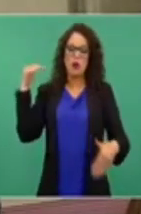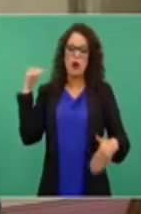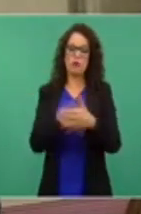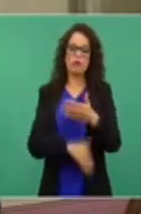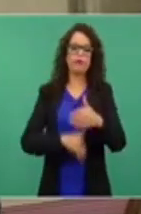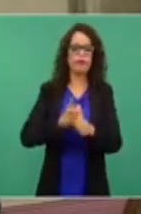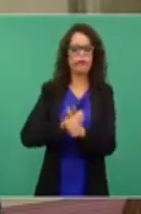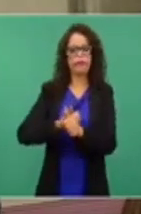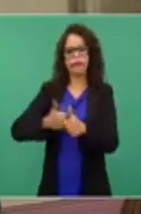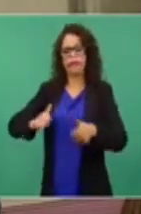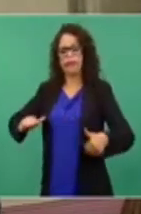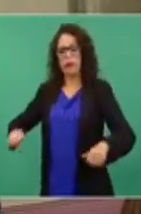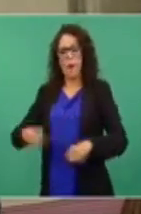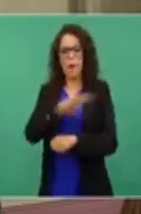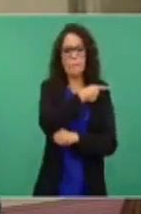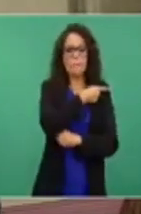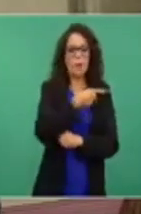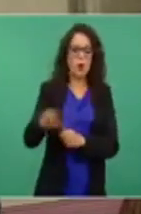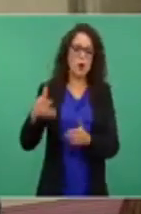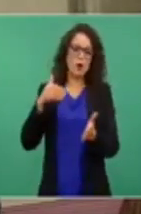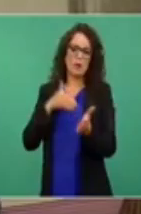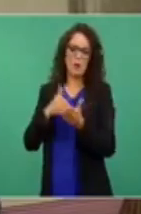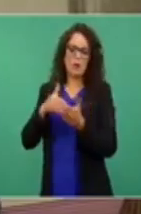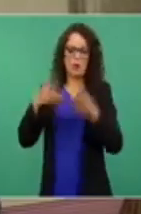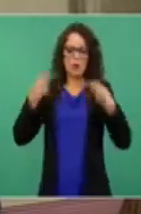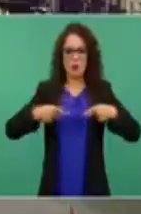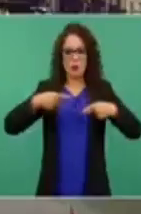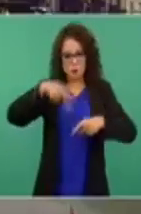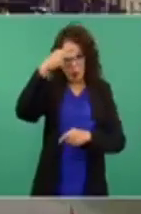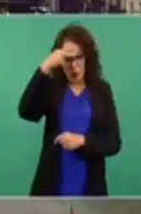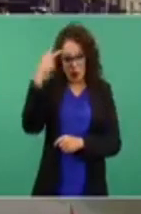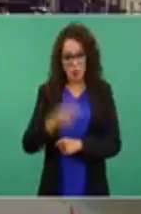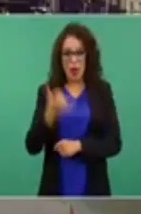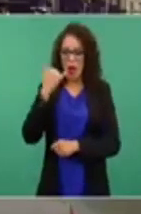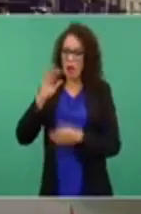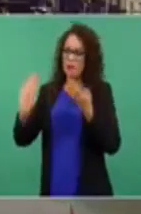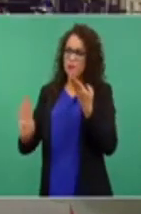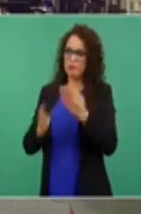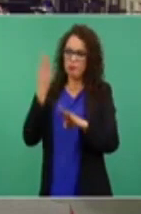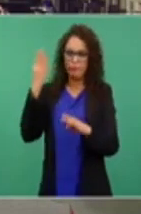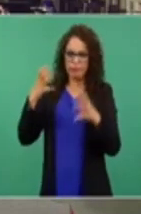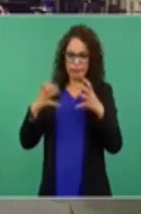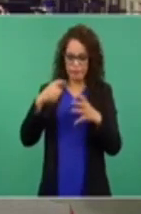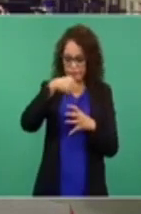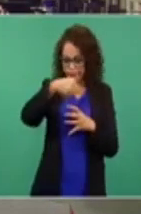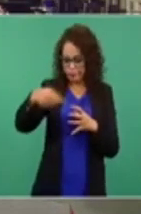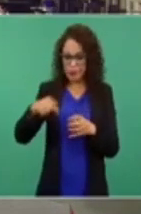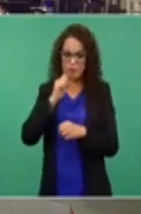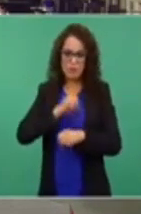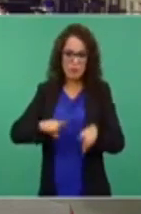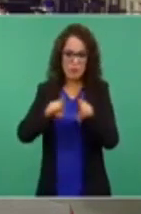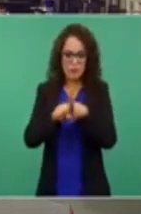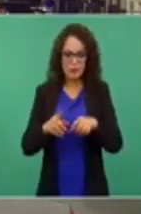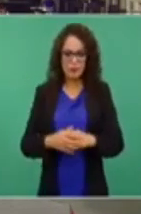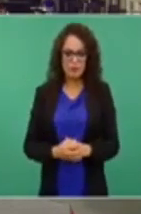mexicanos y por supuesto también alrededor del mundo? Pues que no estoy de acuerdo con